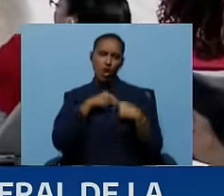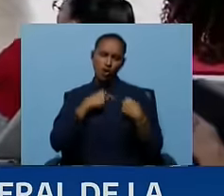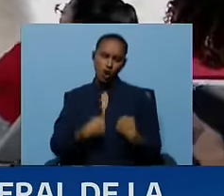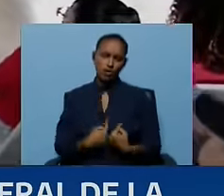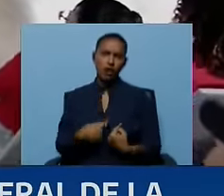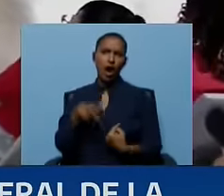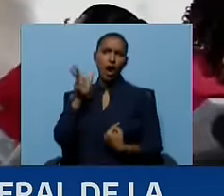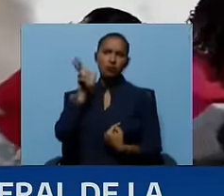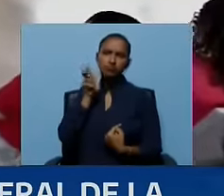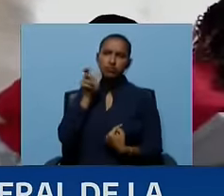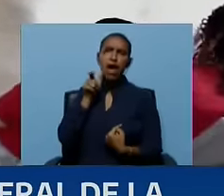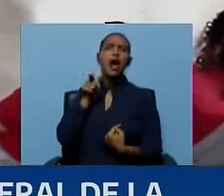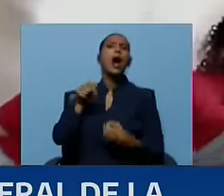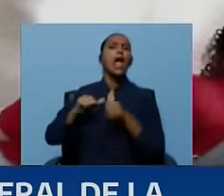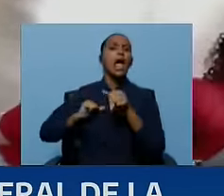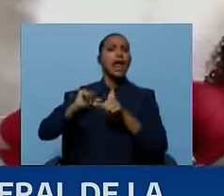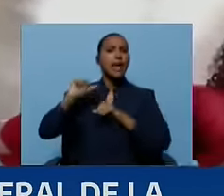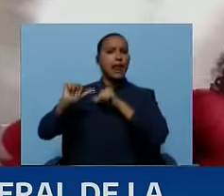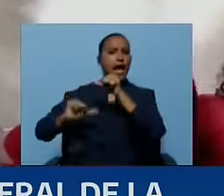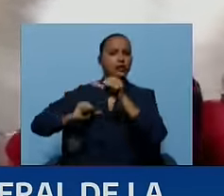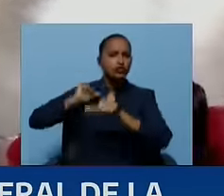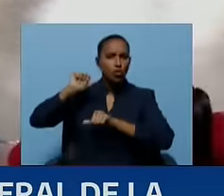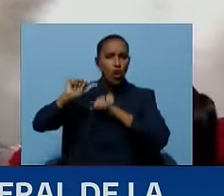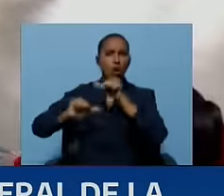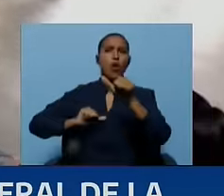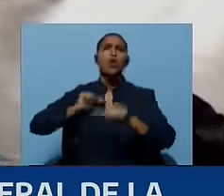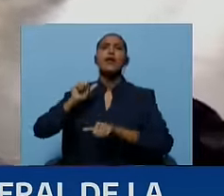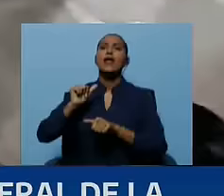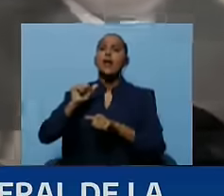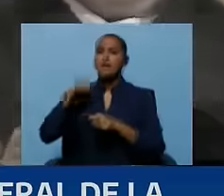de generaciones, tras generación,